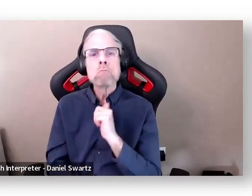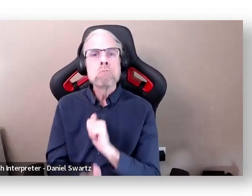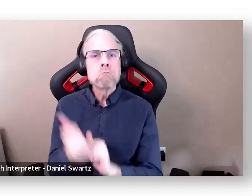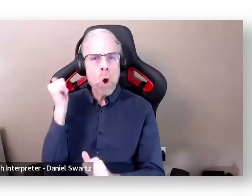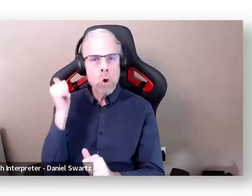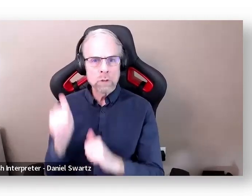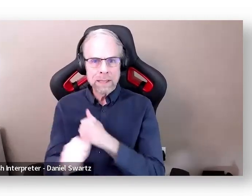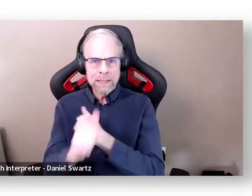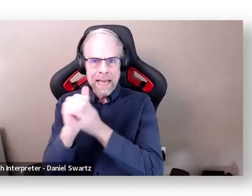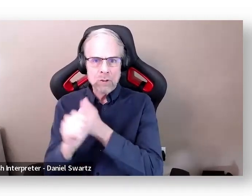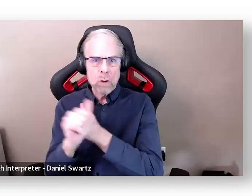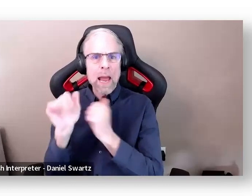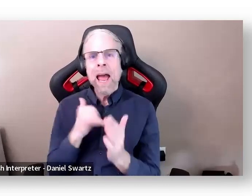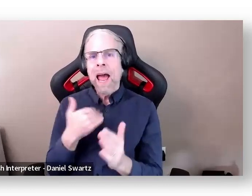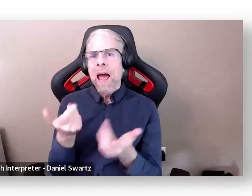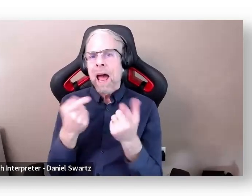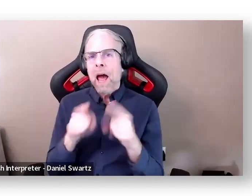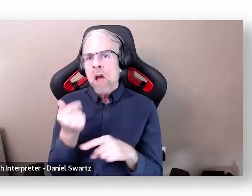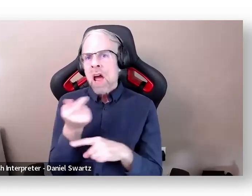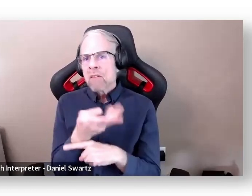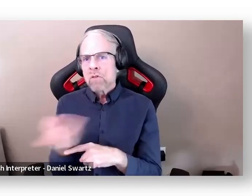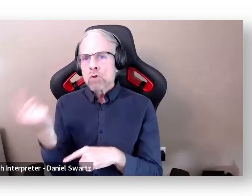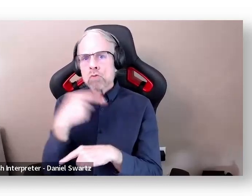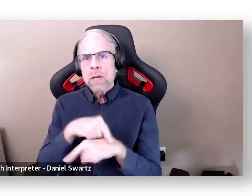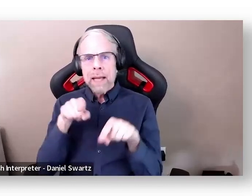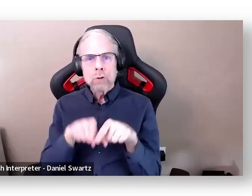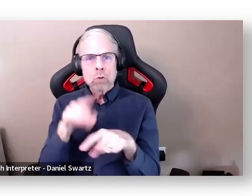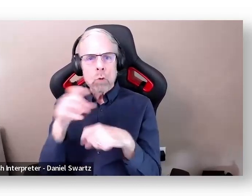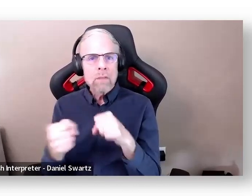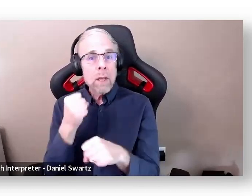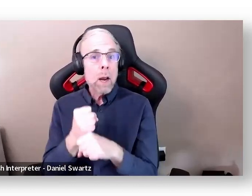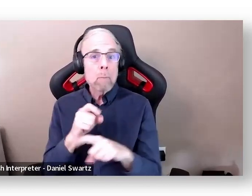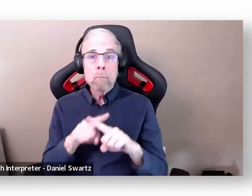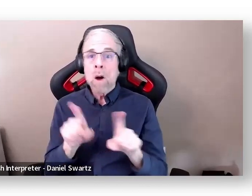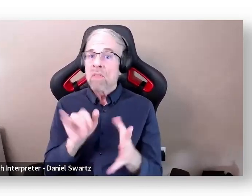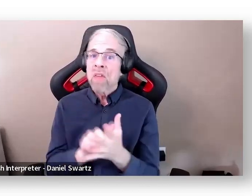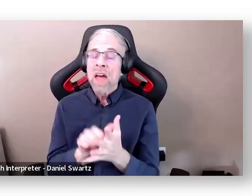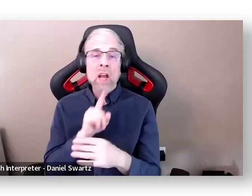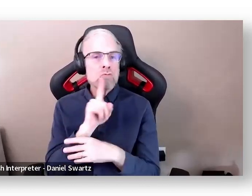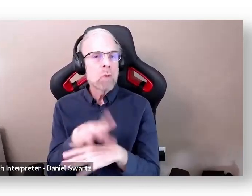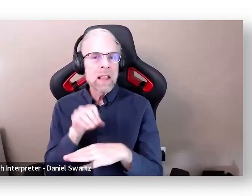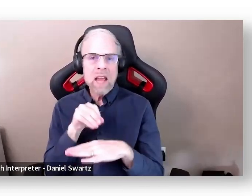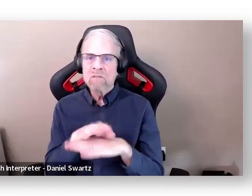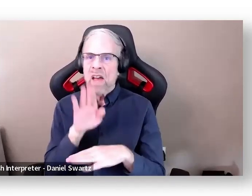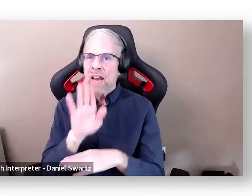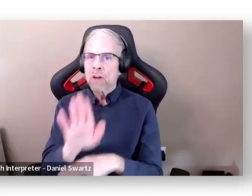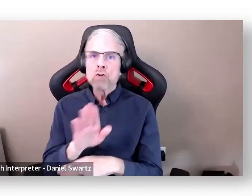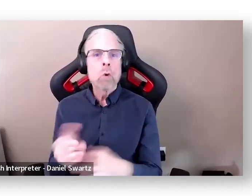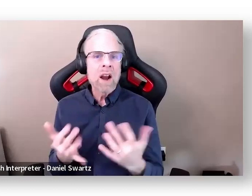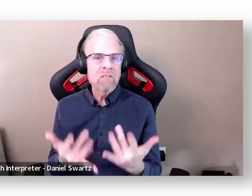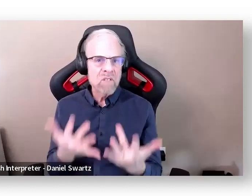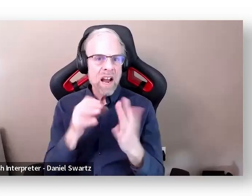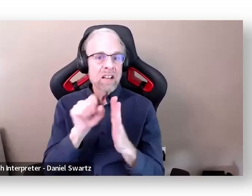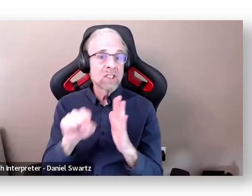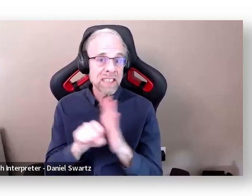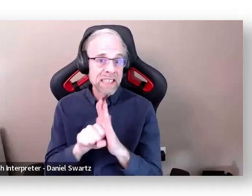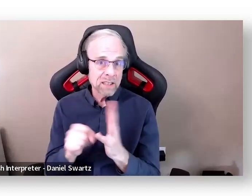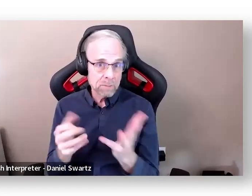Y también las más probabilidades de los que incendios forestales enciendan y se propagan rápidamente los días de incendios más peligrosos